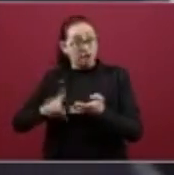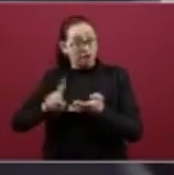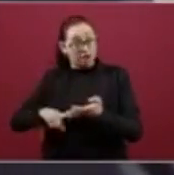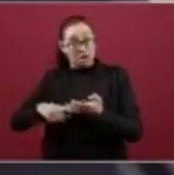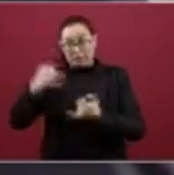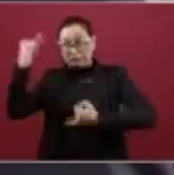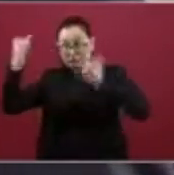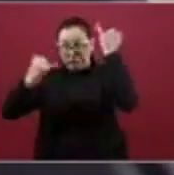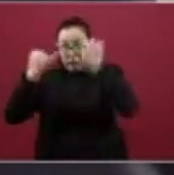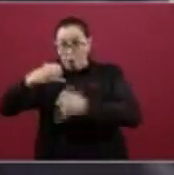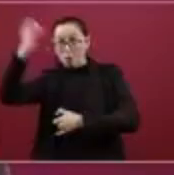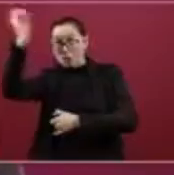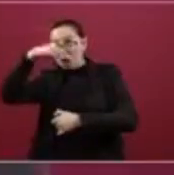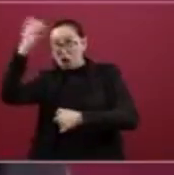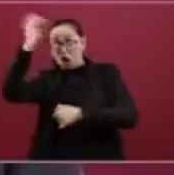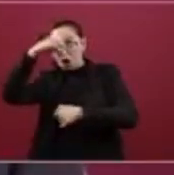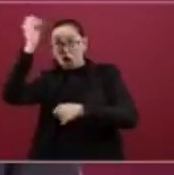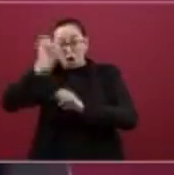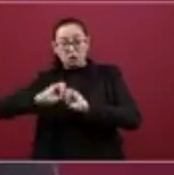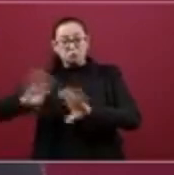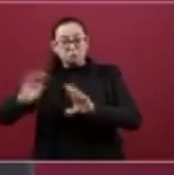opiniones